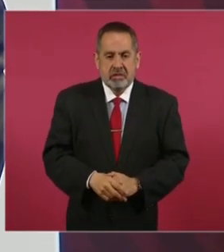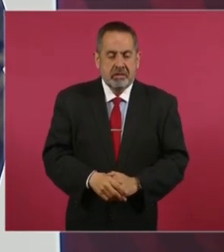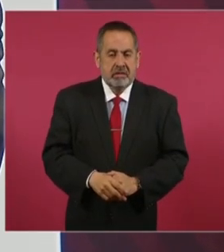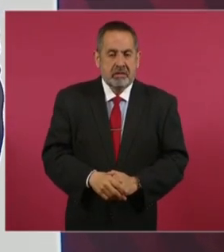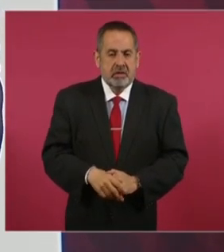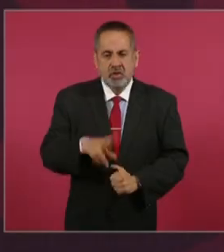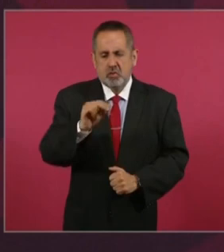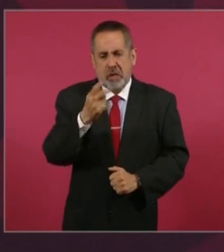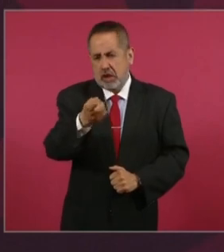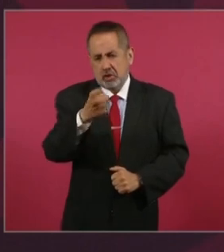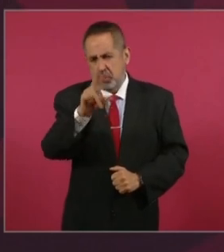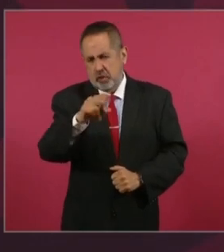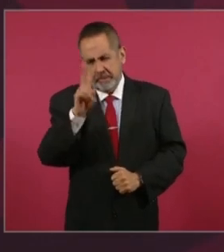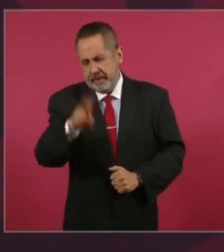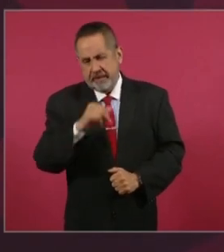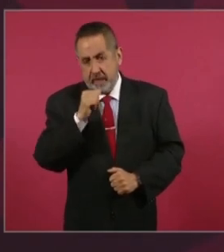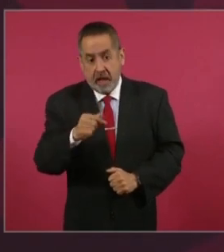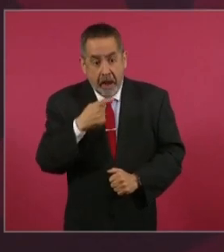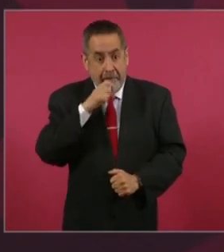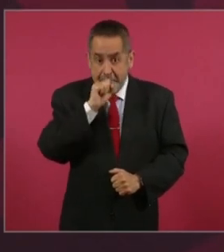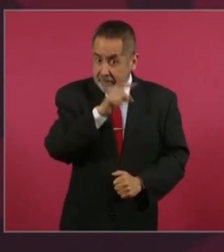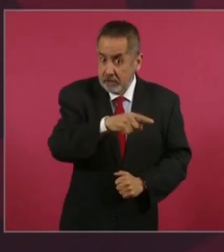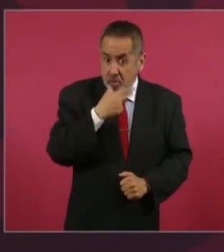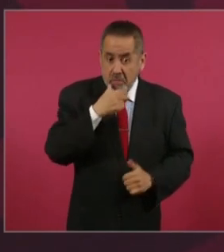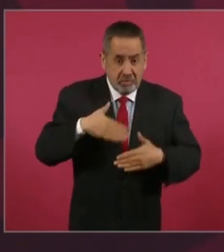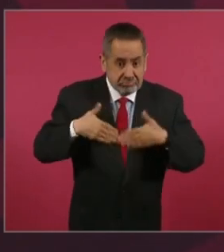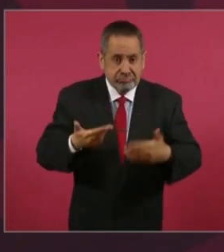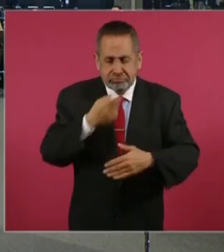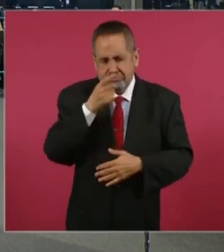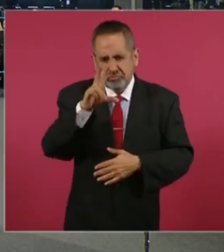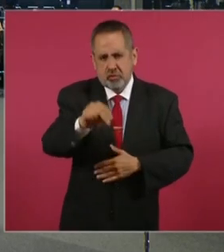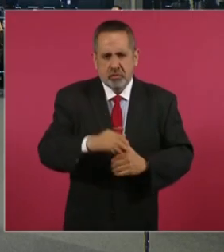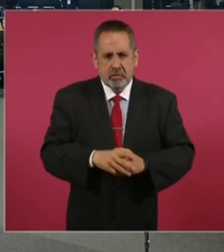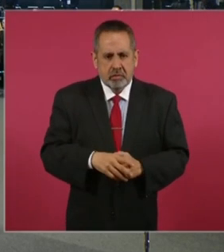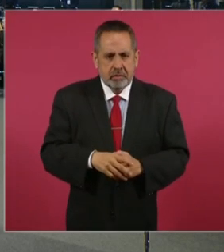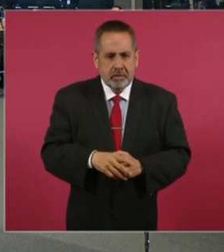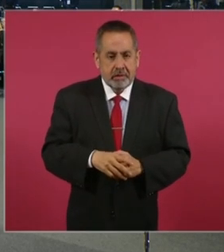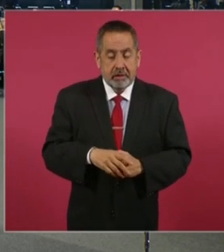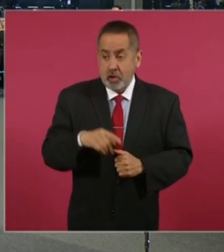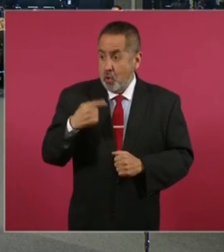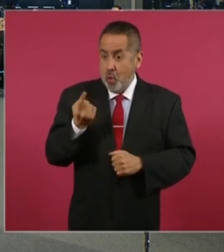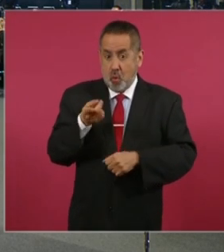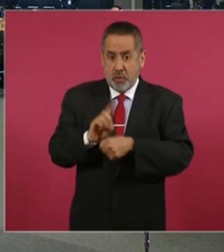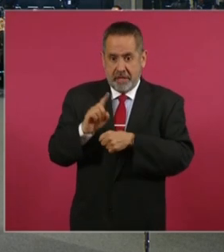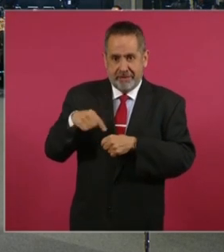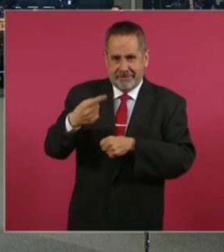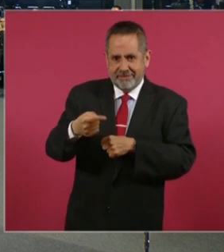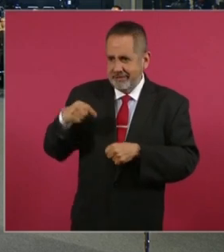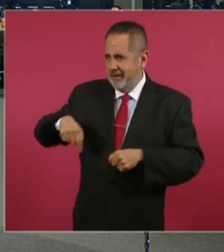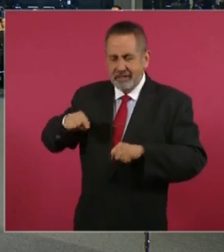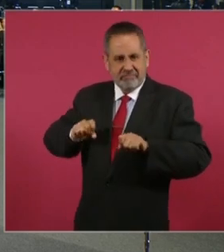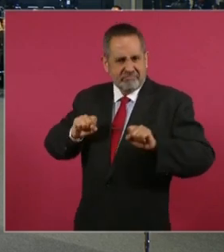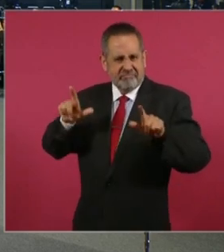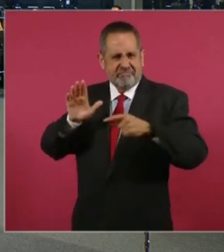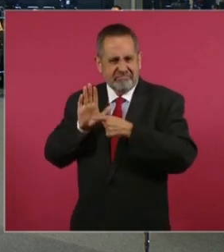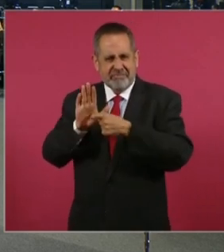eso no es cierto le dijo Zambada yo puse hasta el día siguiente aquí o dije que era